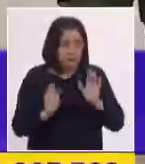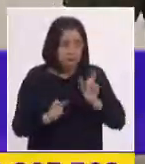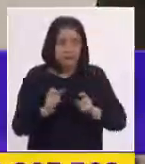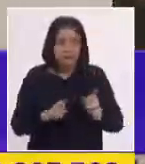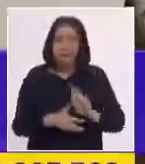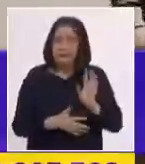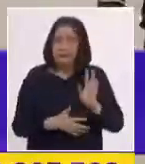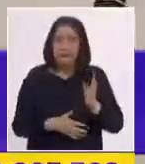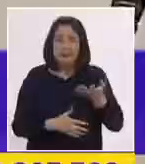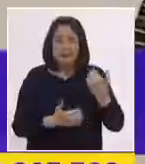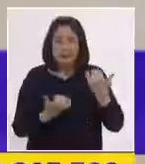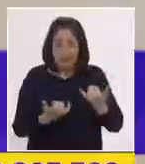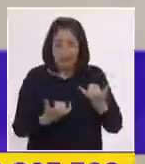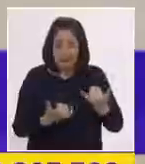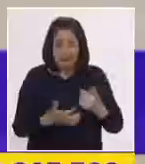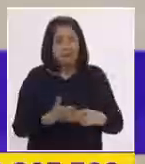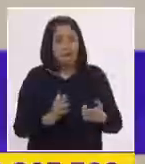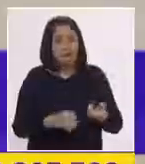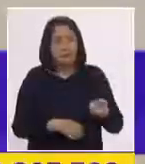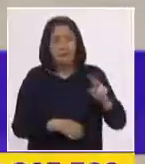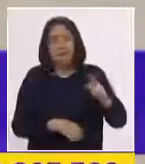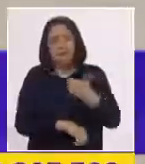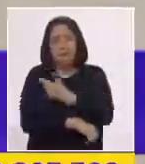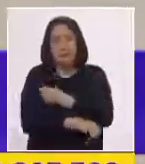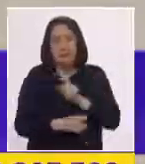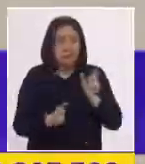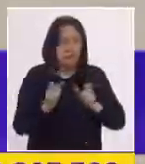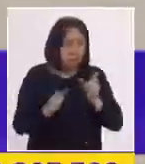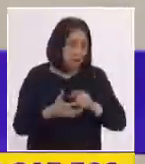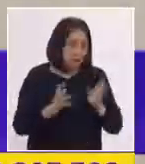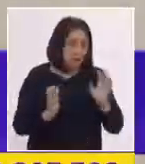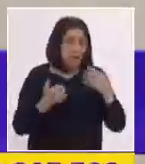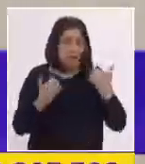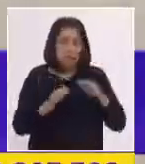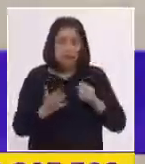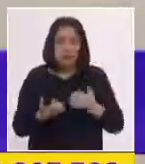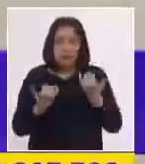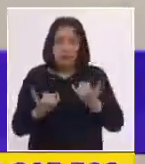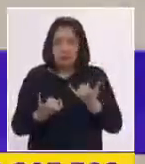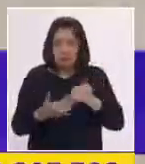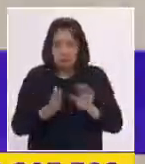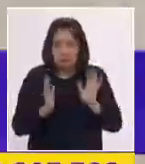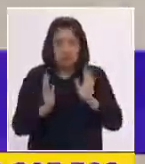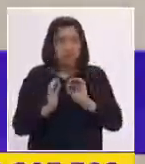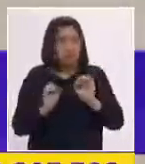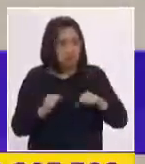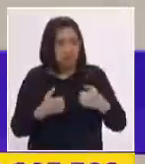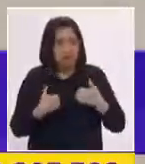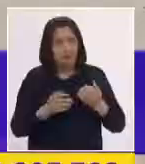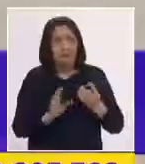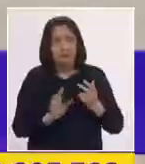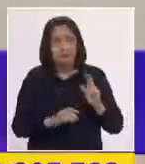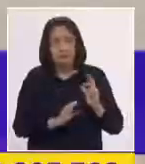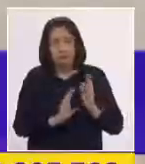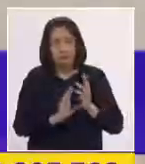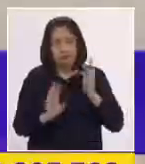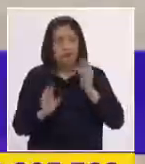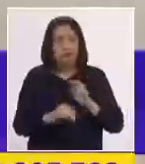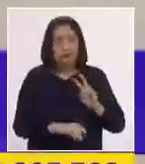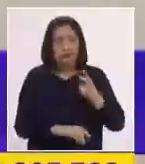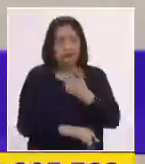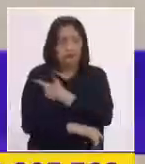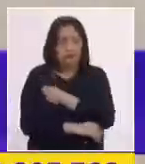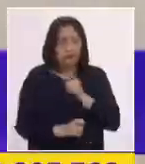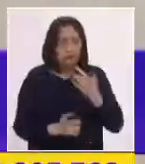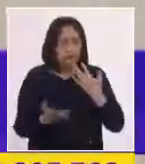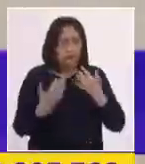rezagados que vienen recién a ponerse su segunda dosis, o también personas que han sido programadas para el día de hoy y también tienen que recibir su segunda dosis. Vamos a